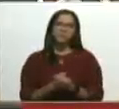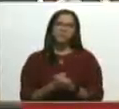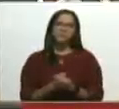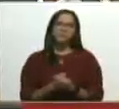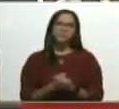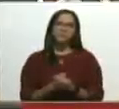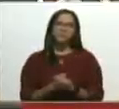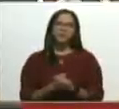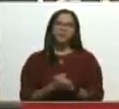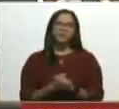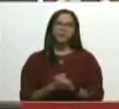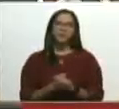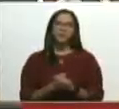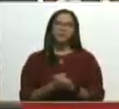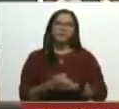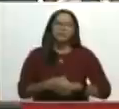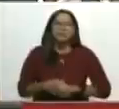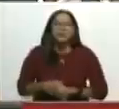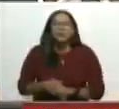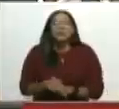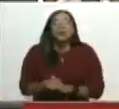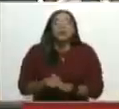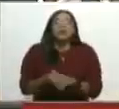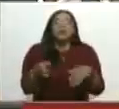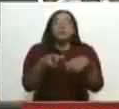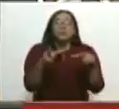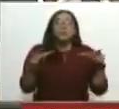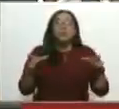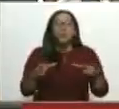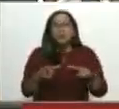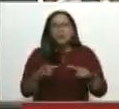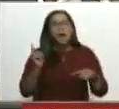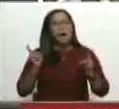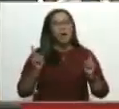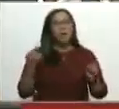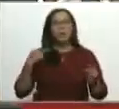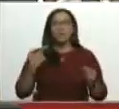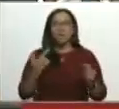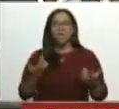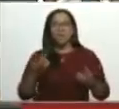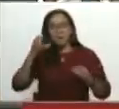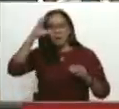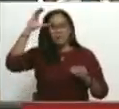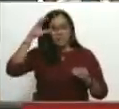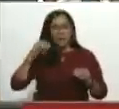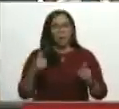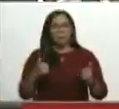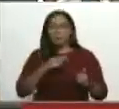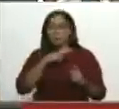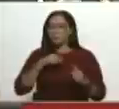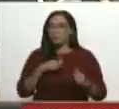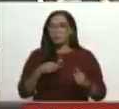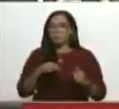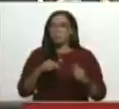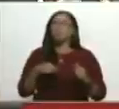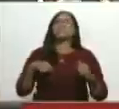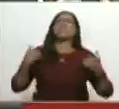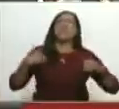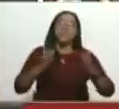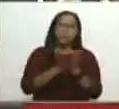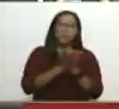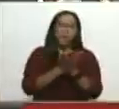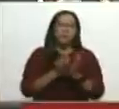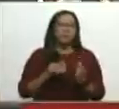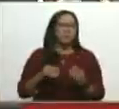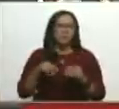Si se trata de sus condiciones. Algunos tienen habilidades que nosotros ni estudiando las